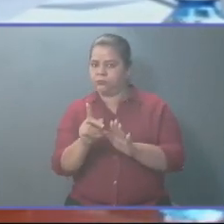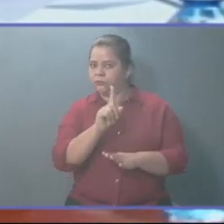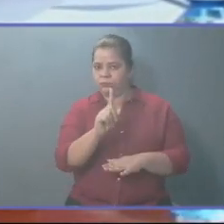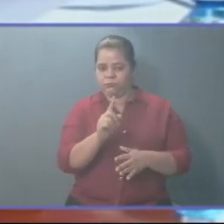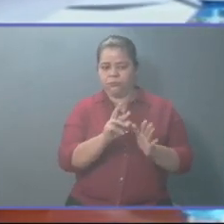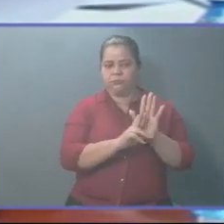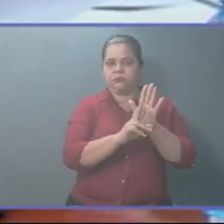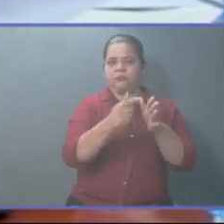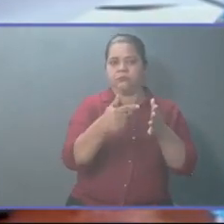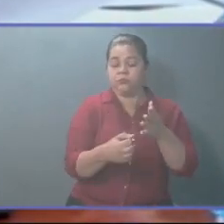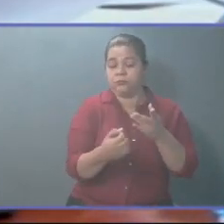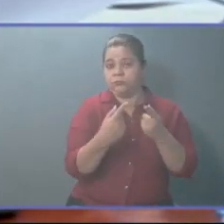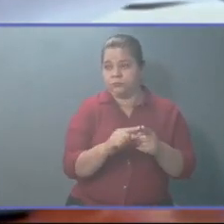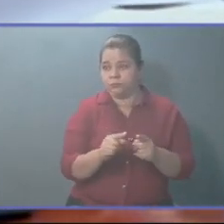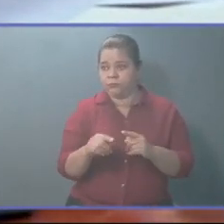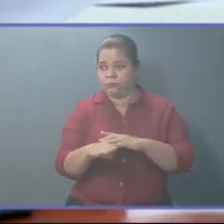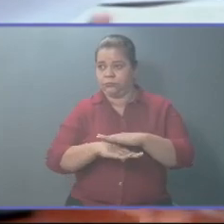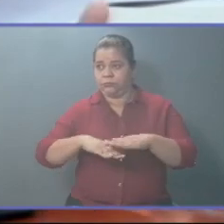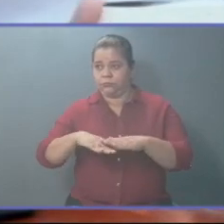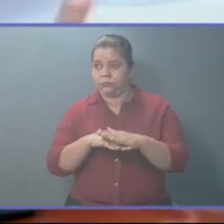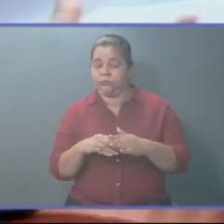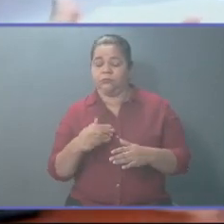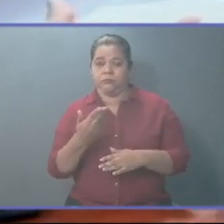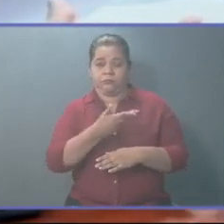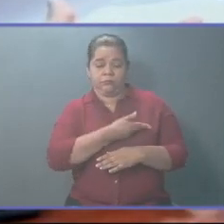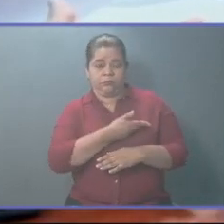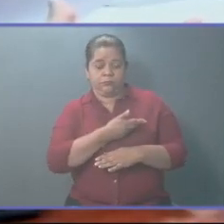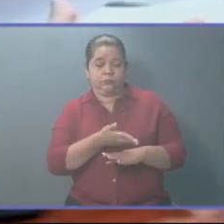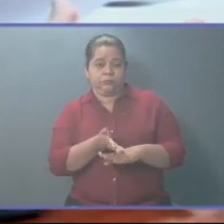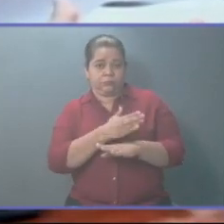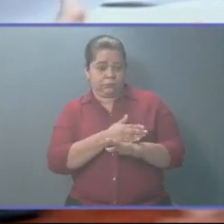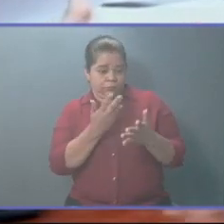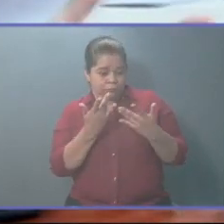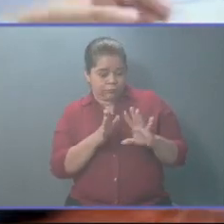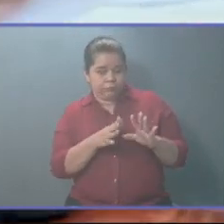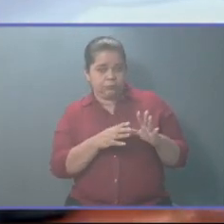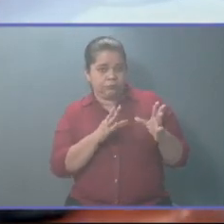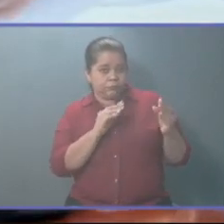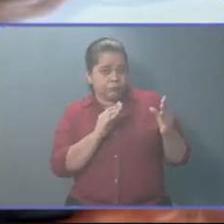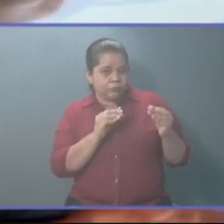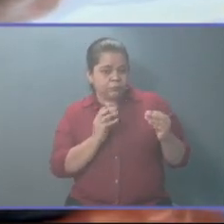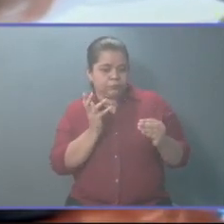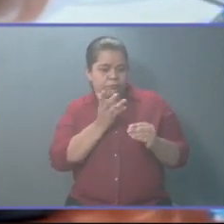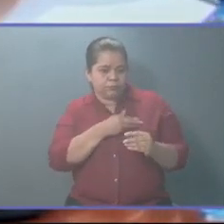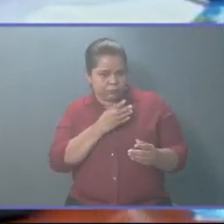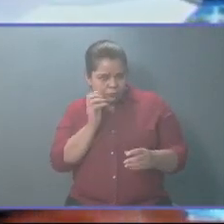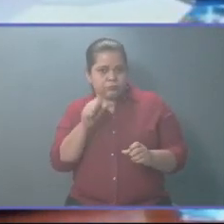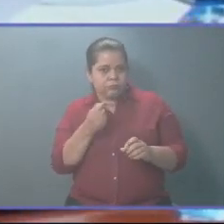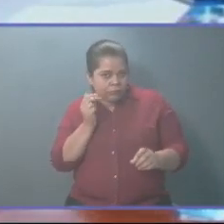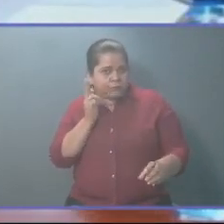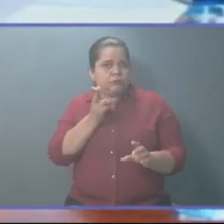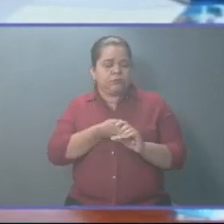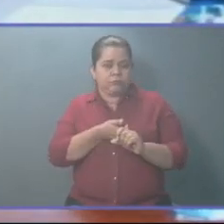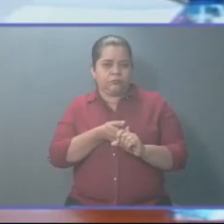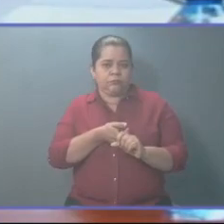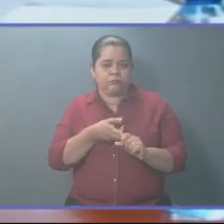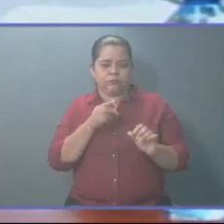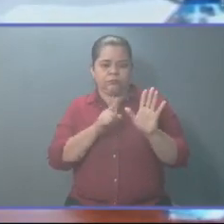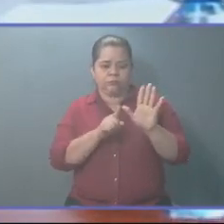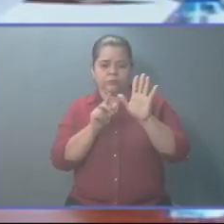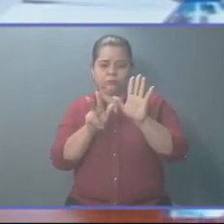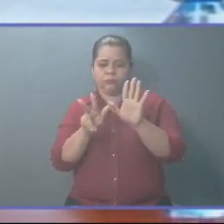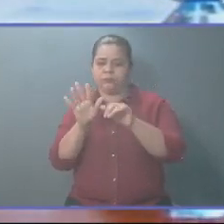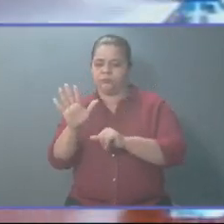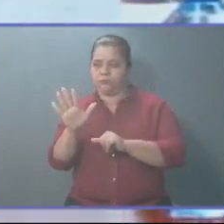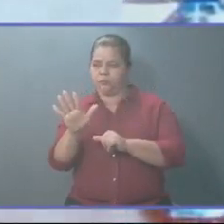legal. Y según lo que se había conversado, donde aparecemos exclusivamente, es en el